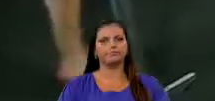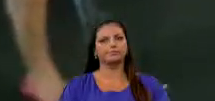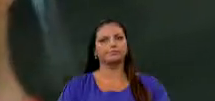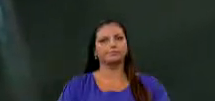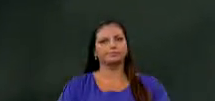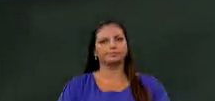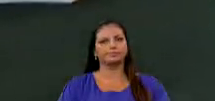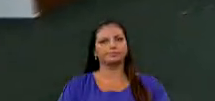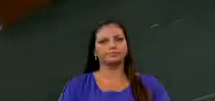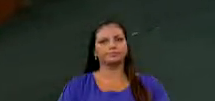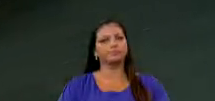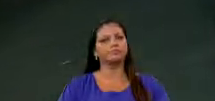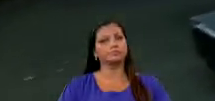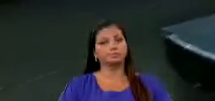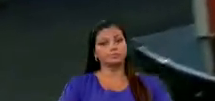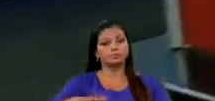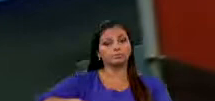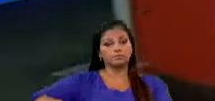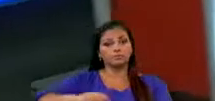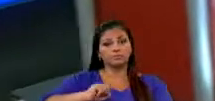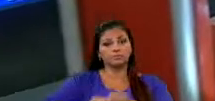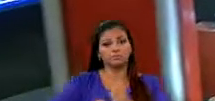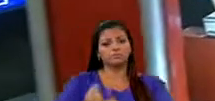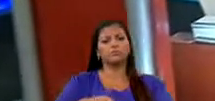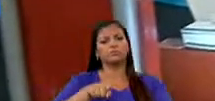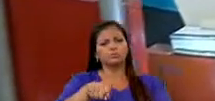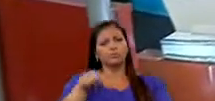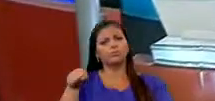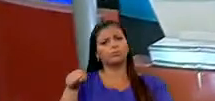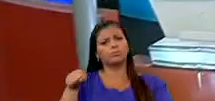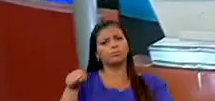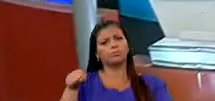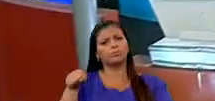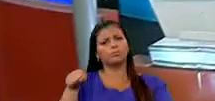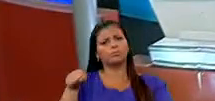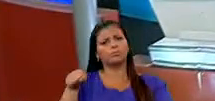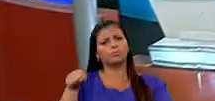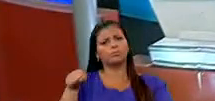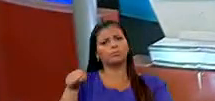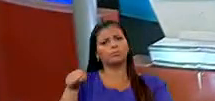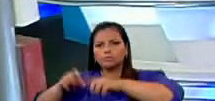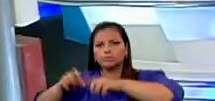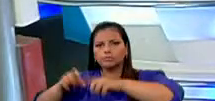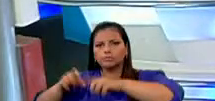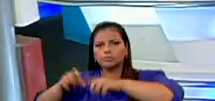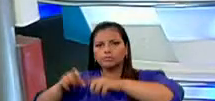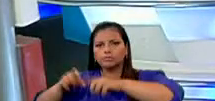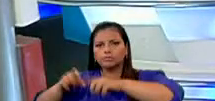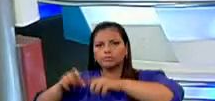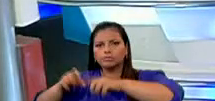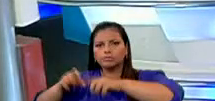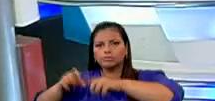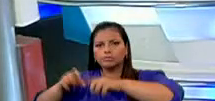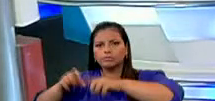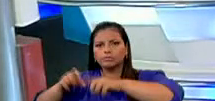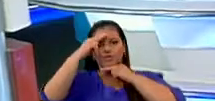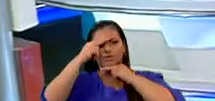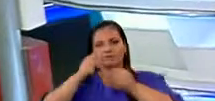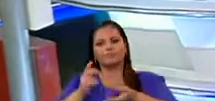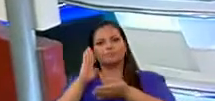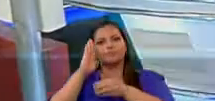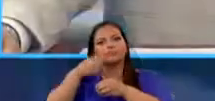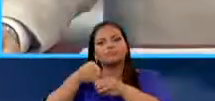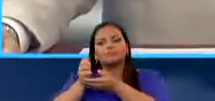Envíenos las fotos, envíenos su comunicación, que nosotros le tenemos la respuesta inmediata. Bueno, ahora nos conectamos con